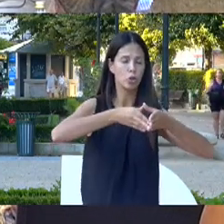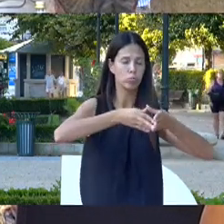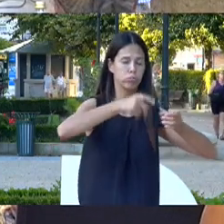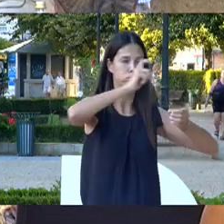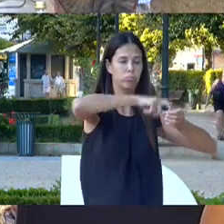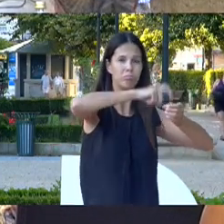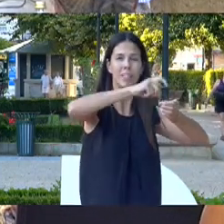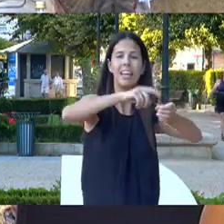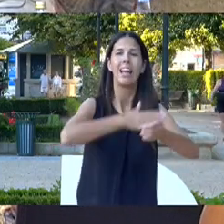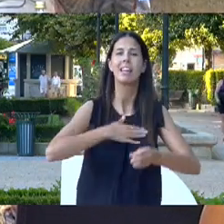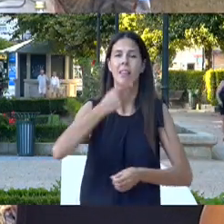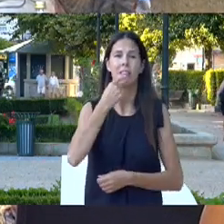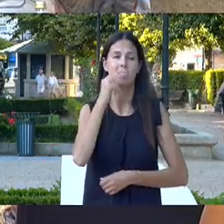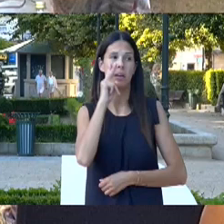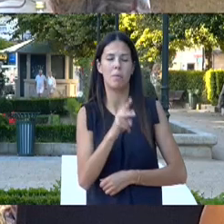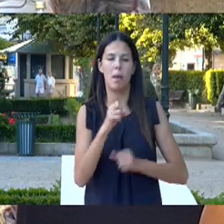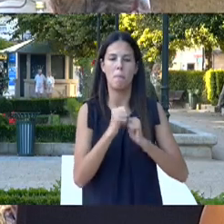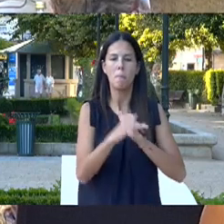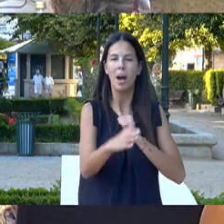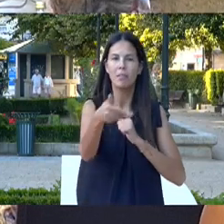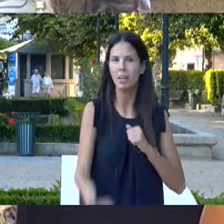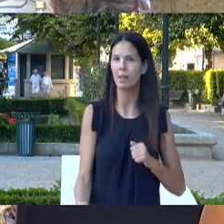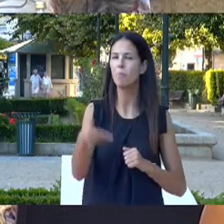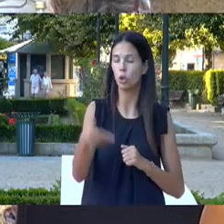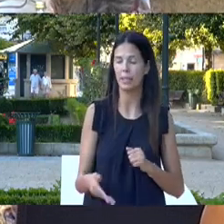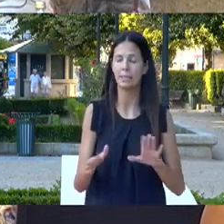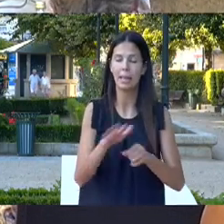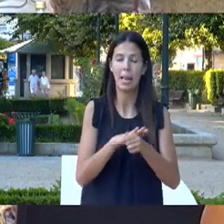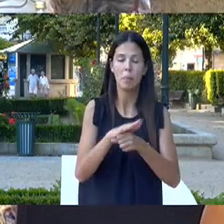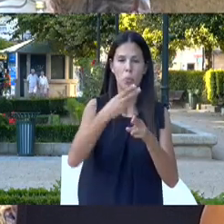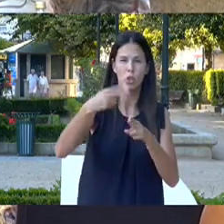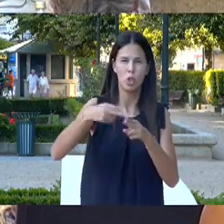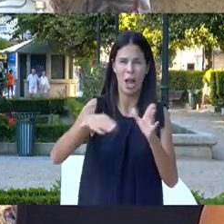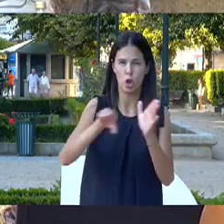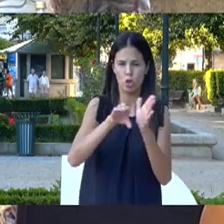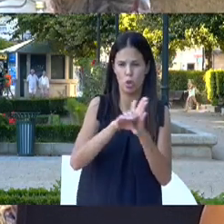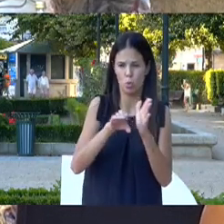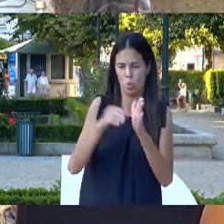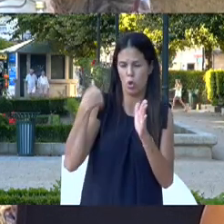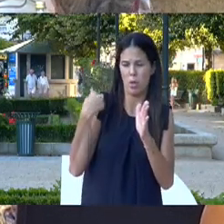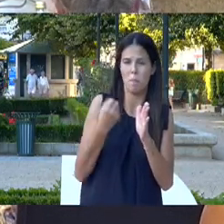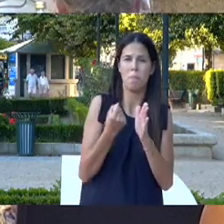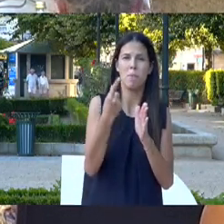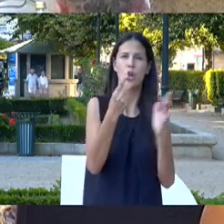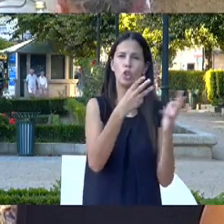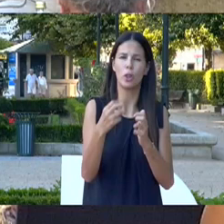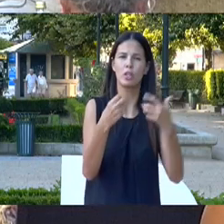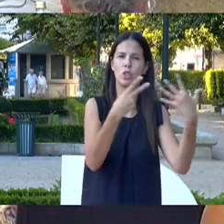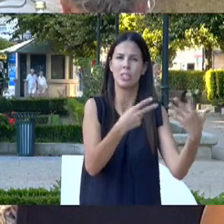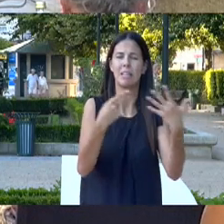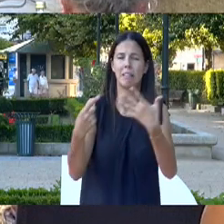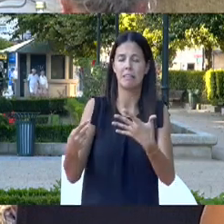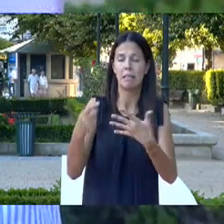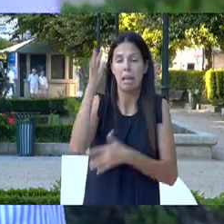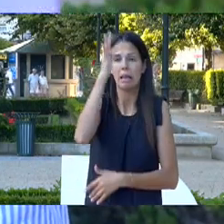da importancia que tiña o mar. Tendo punto de vista política, a Constitución vixente era de 1876, en